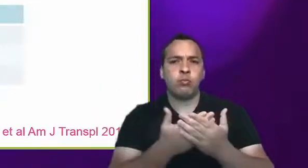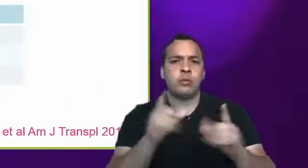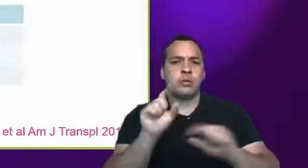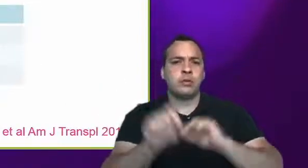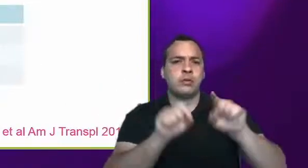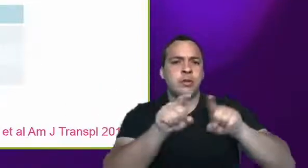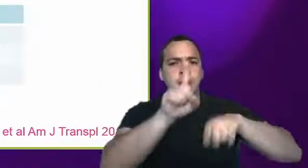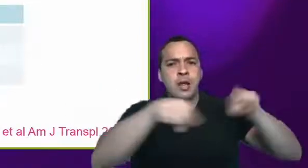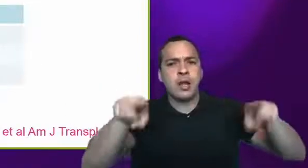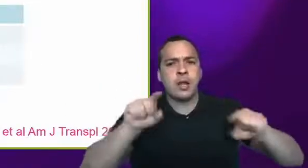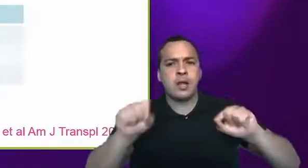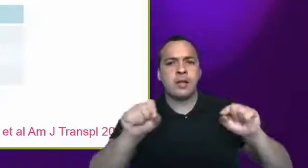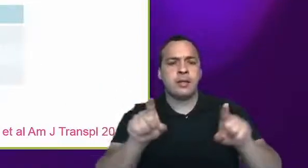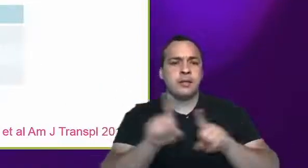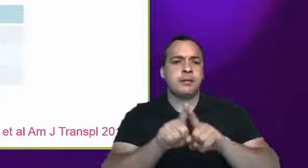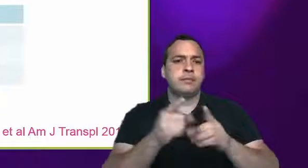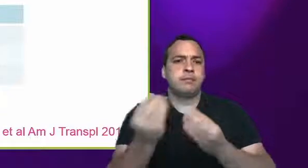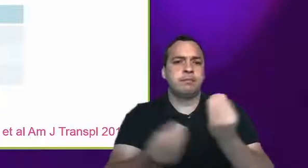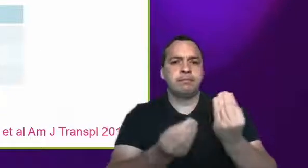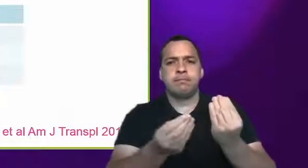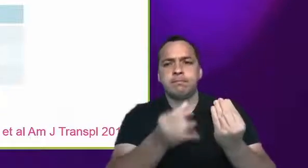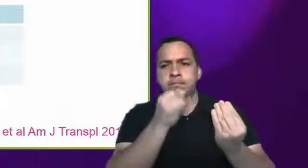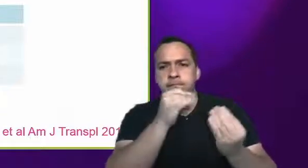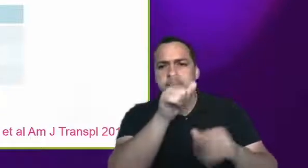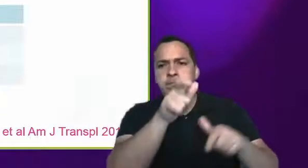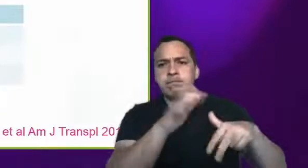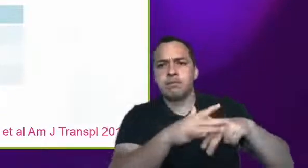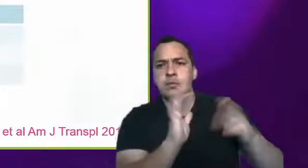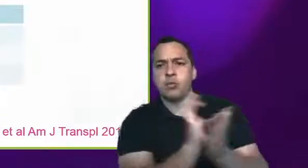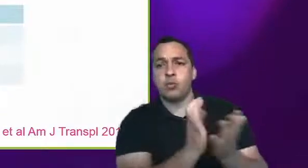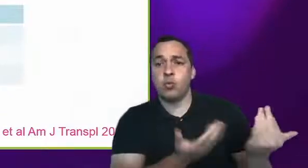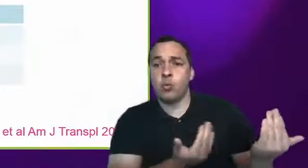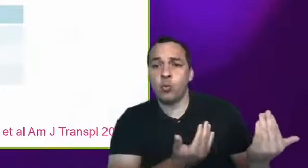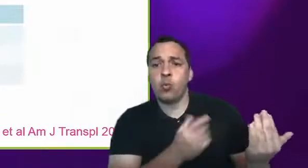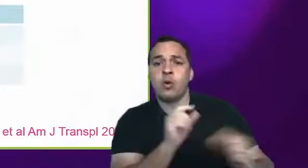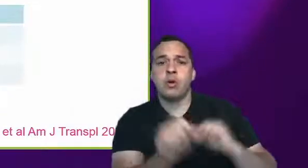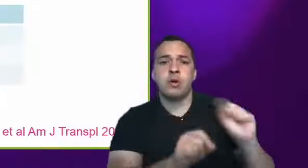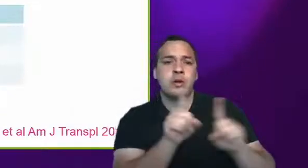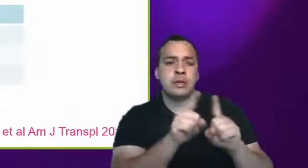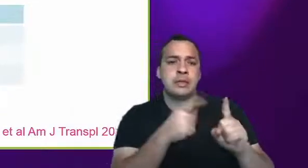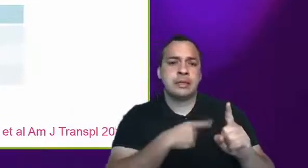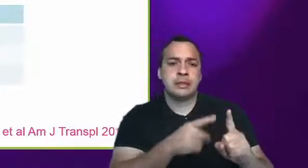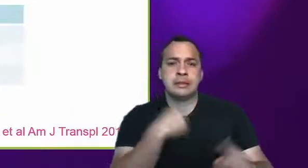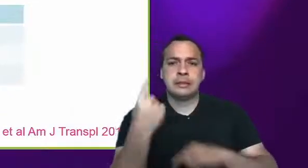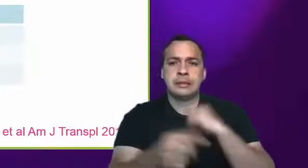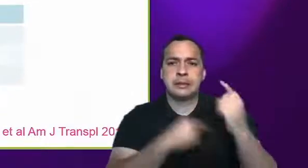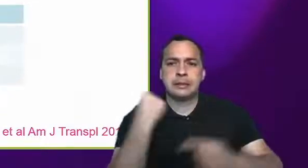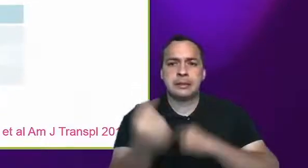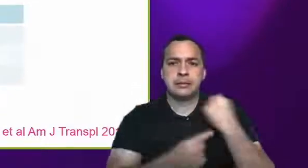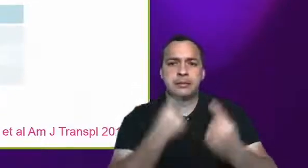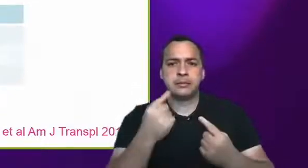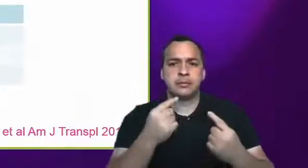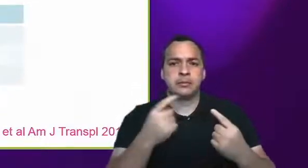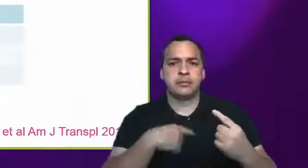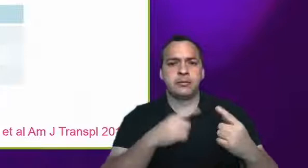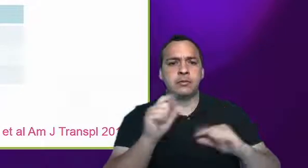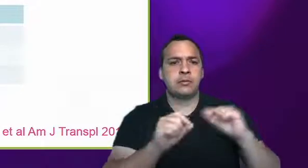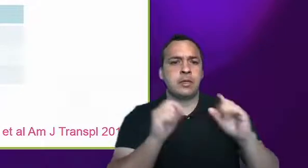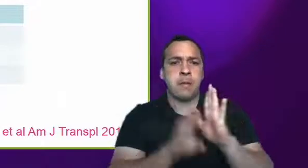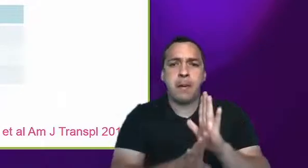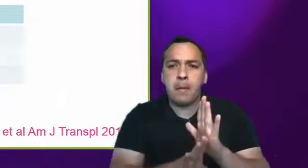y porque los pacientes más jóvenes tienen un riesgo de muerte, digamos, mucho más